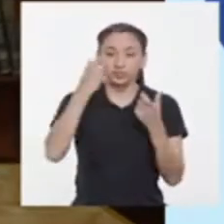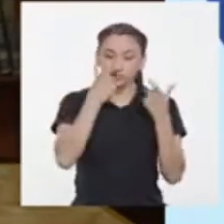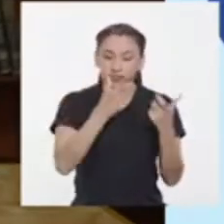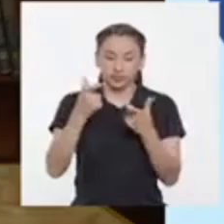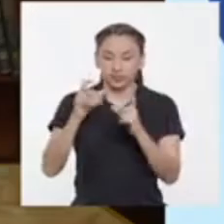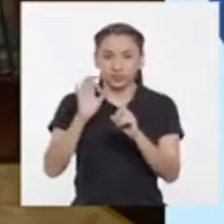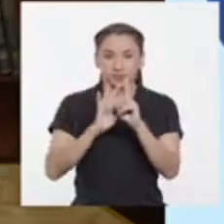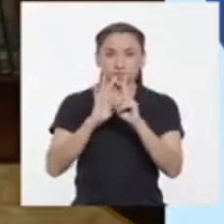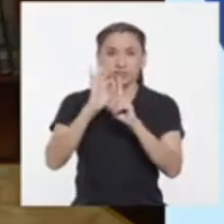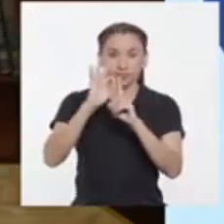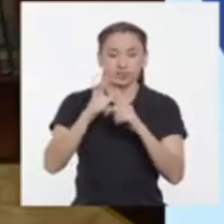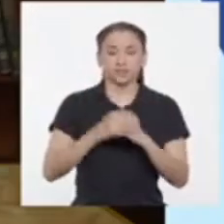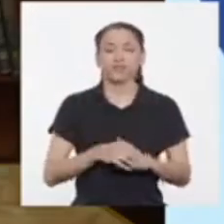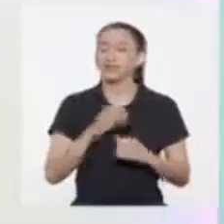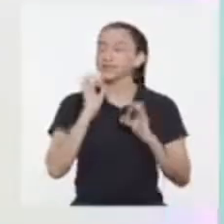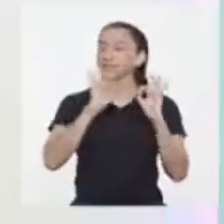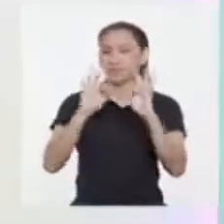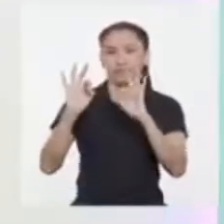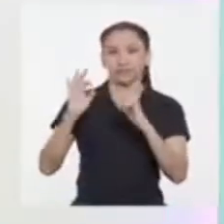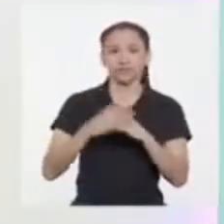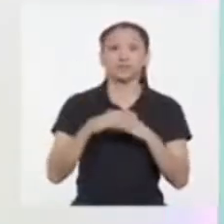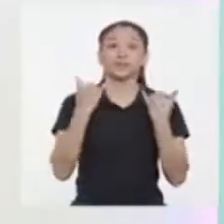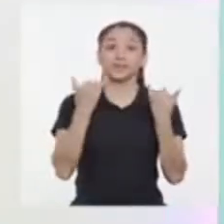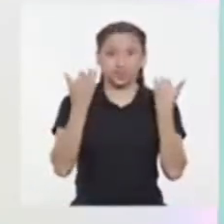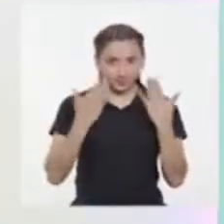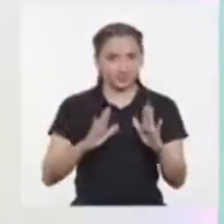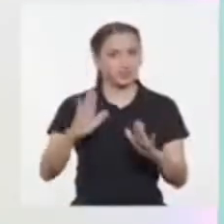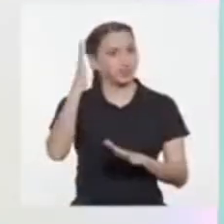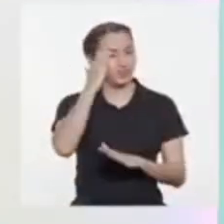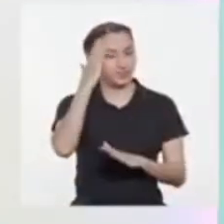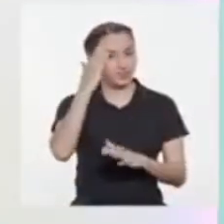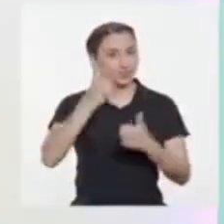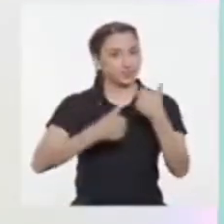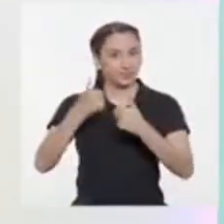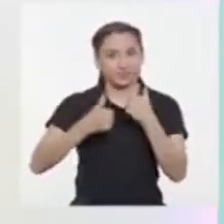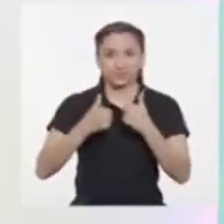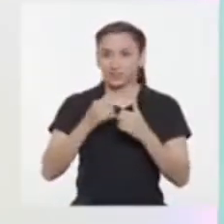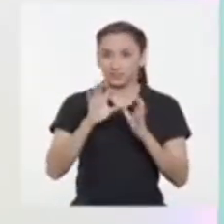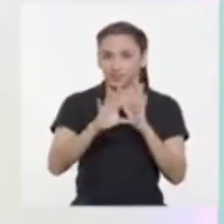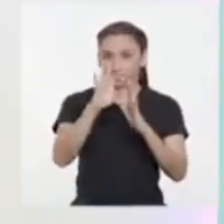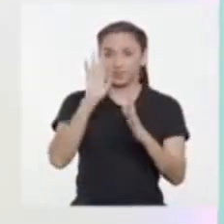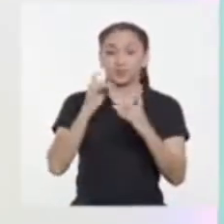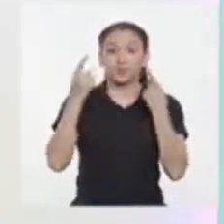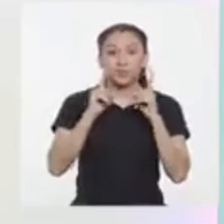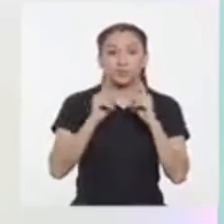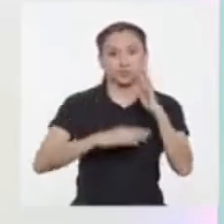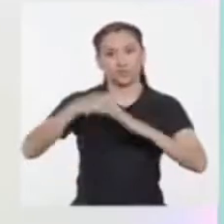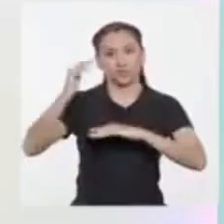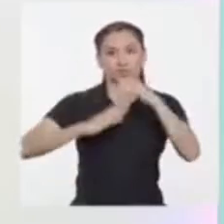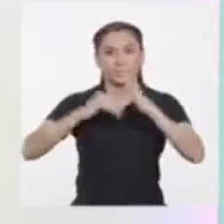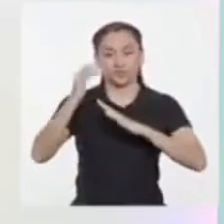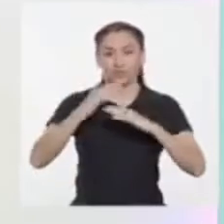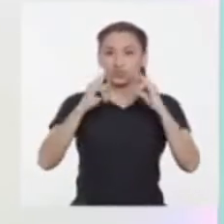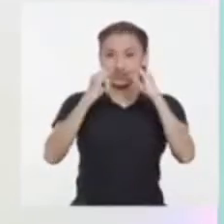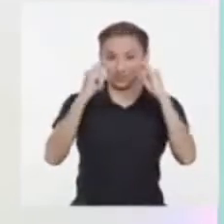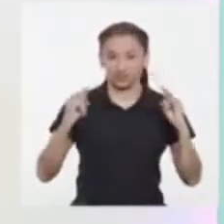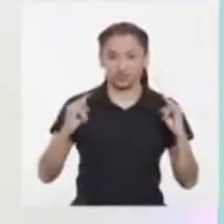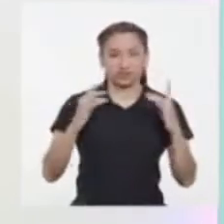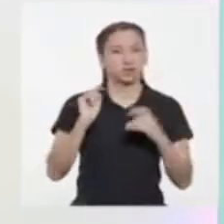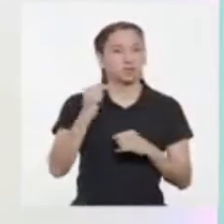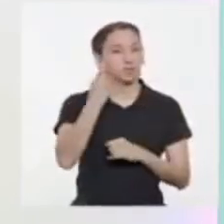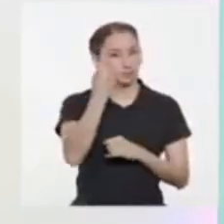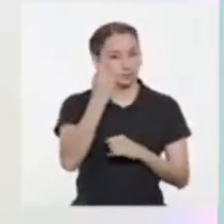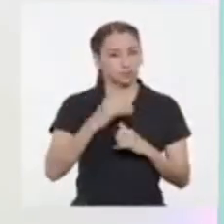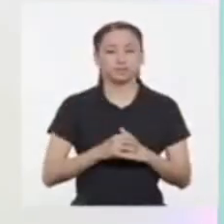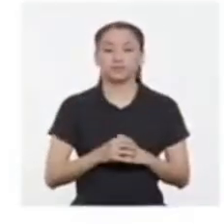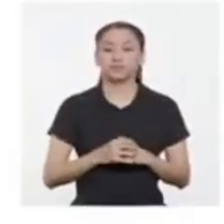adecuado control de la temperatura. ¡Perfecto! Ahora que ya sabemos lo que debemos tomar en cuenta al momento de construir un fitotoldo, empecemos